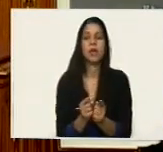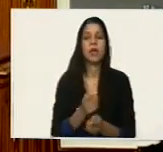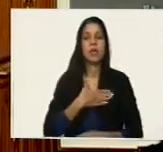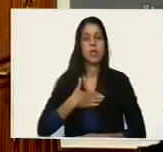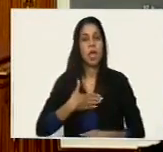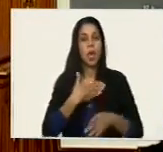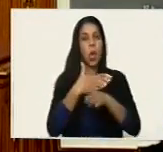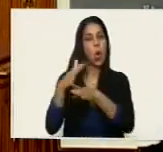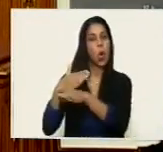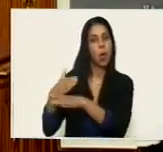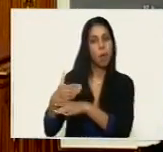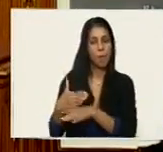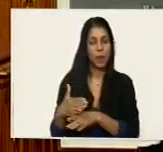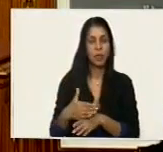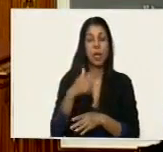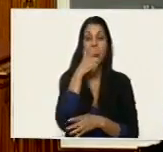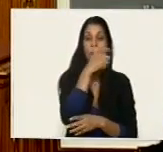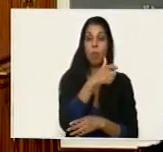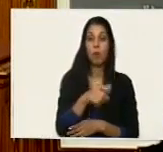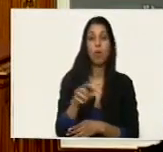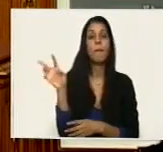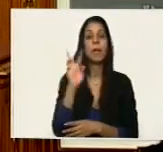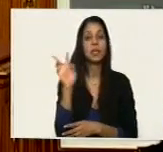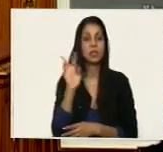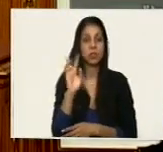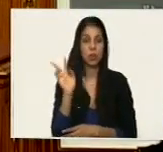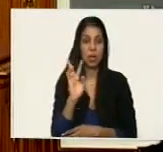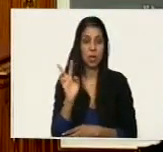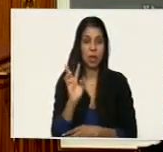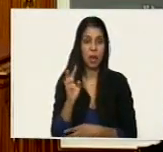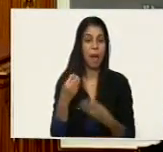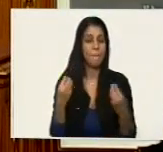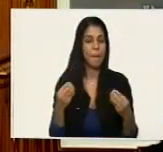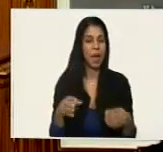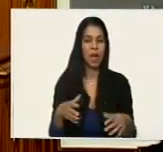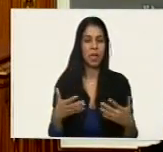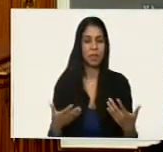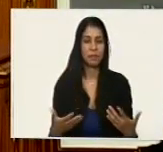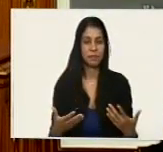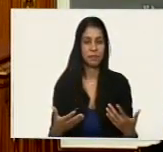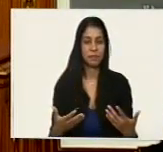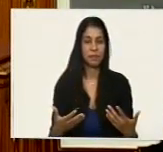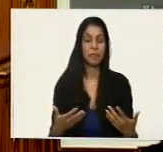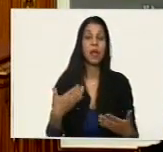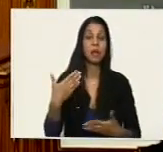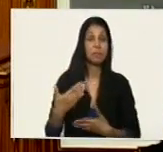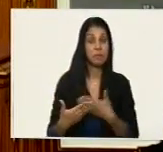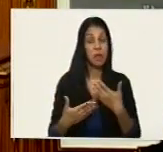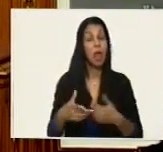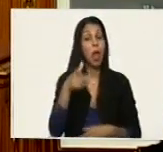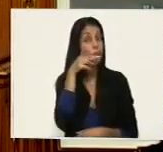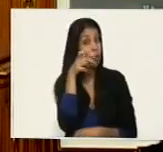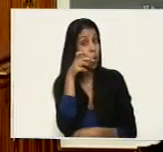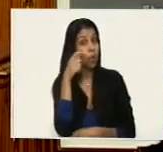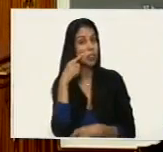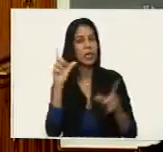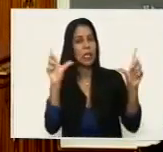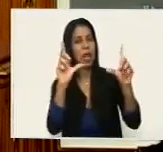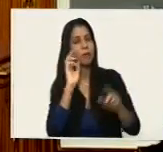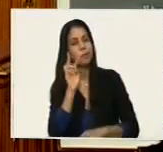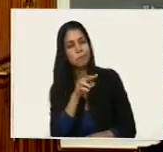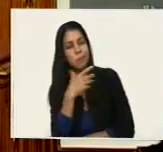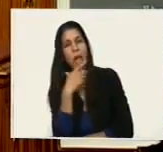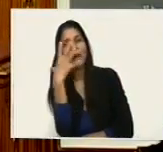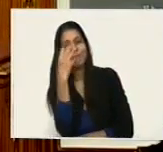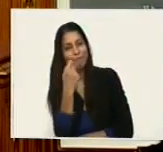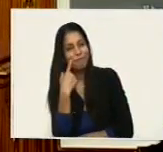con ustedes, con nuestro pueblo de Venezuela, para que vaya llevando el hilo de lo que está ocurriendo en la